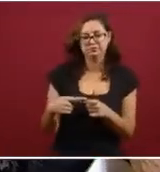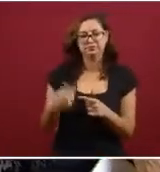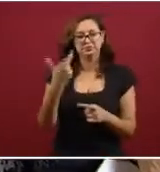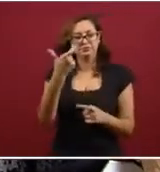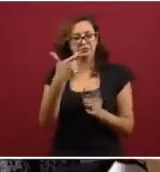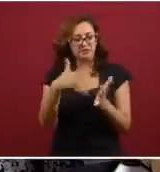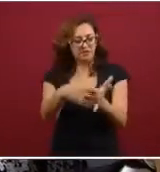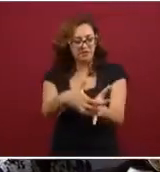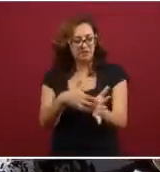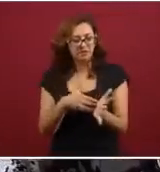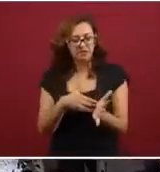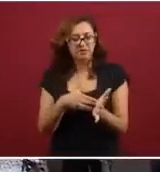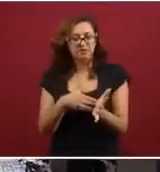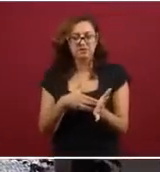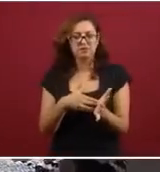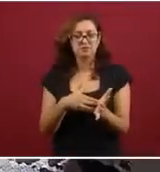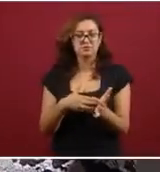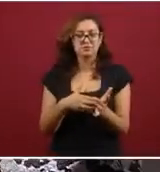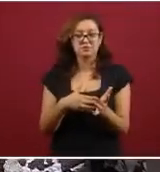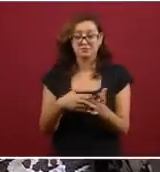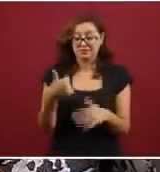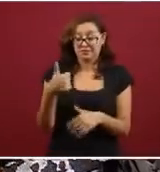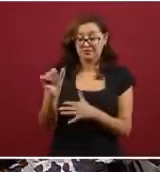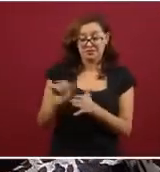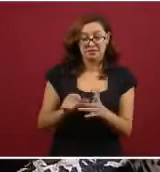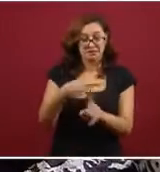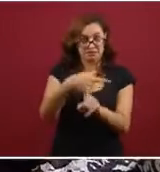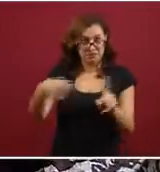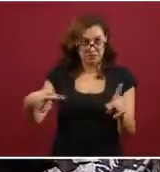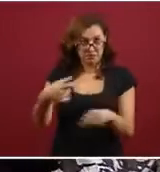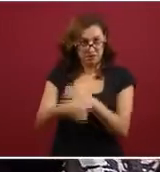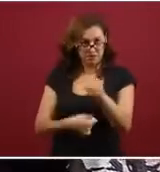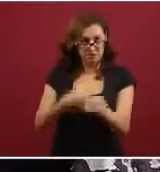y apenas va a la mitad del año, llevamos